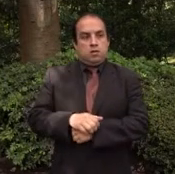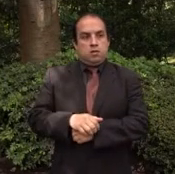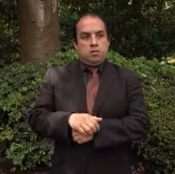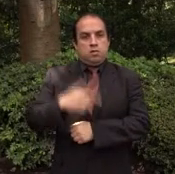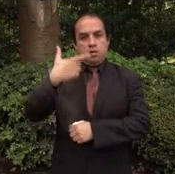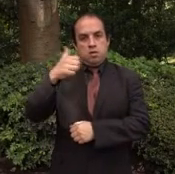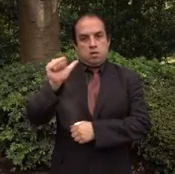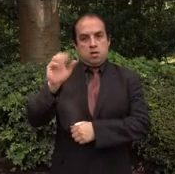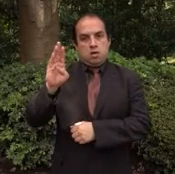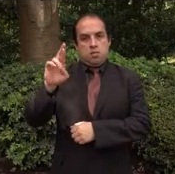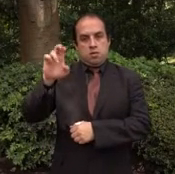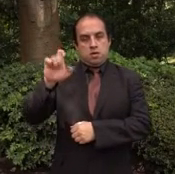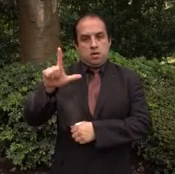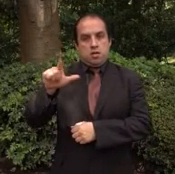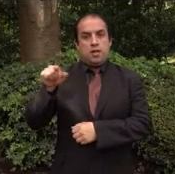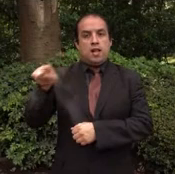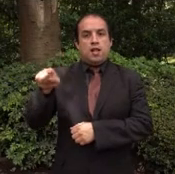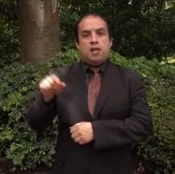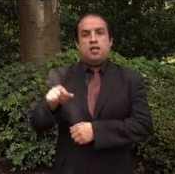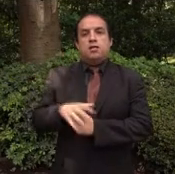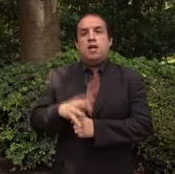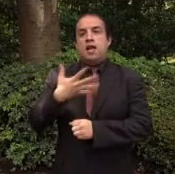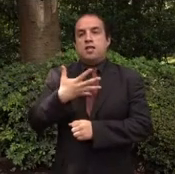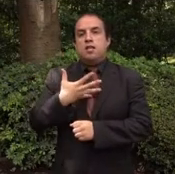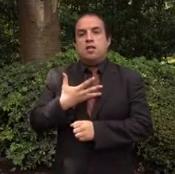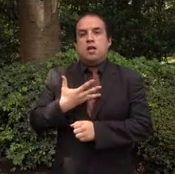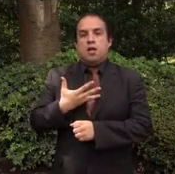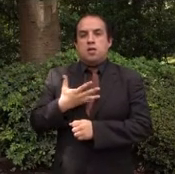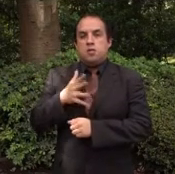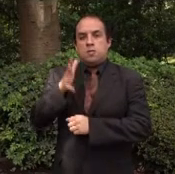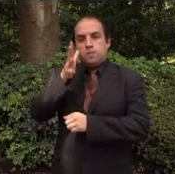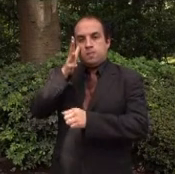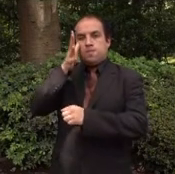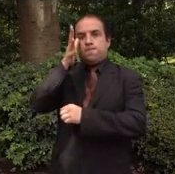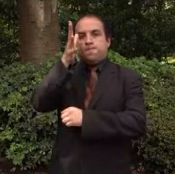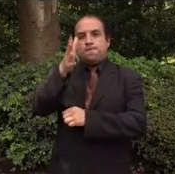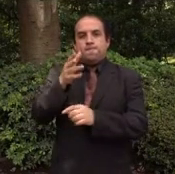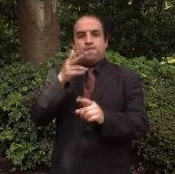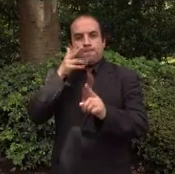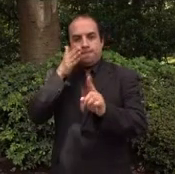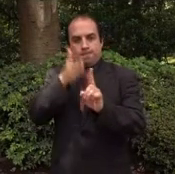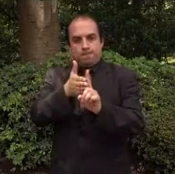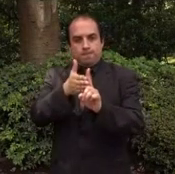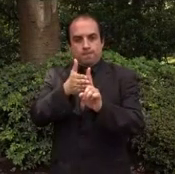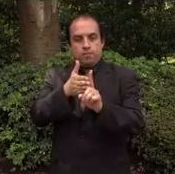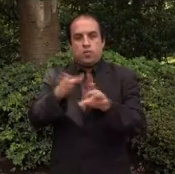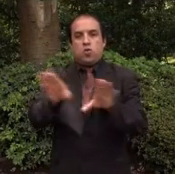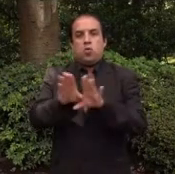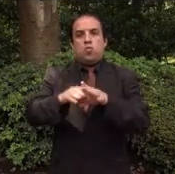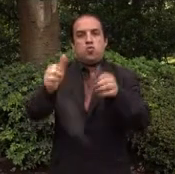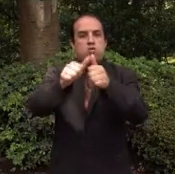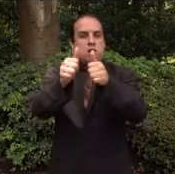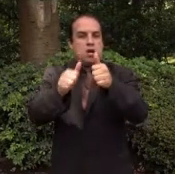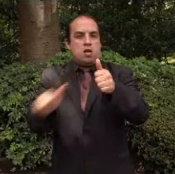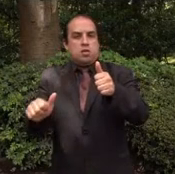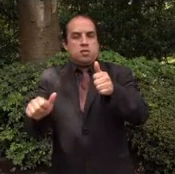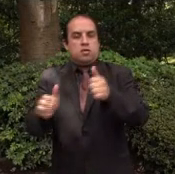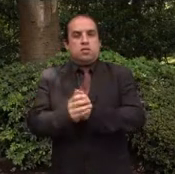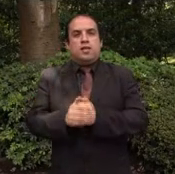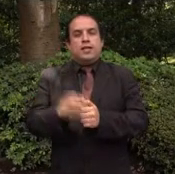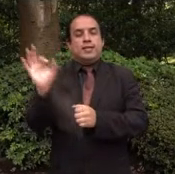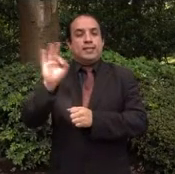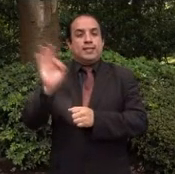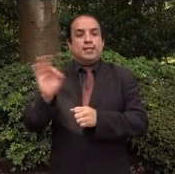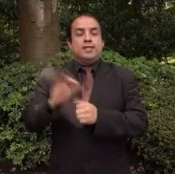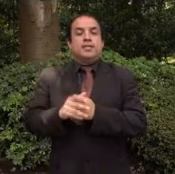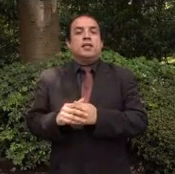es quien ha tenido esta gran visión como un gran artista, quizá el artista más reconocido a